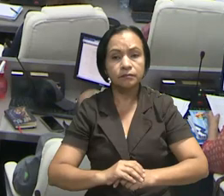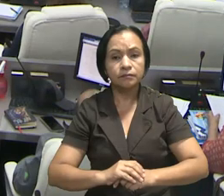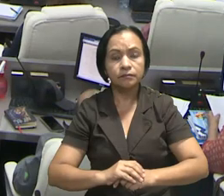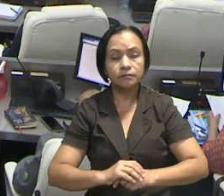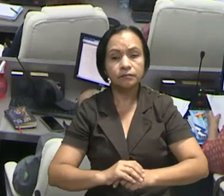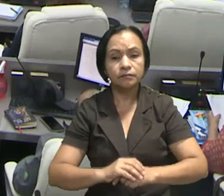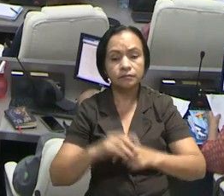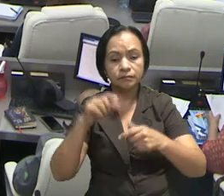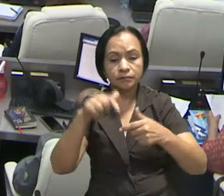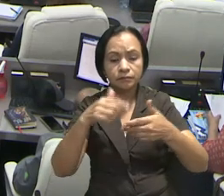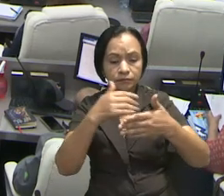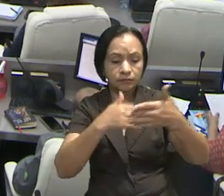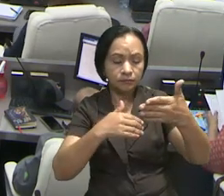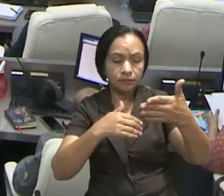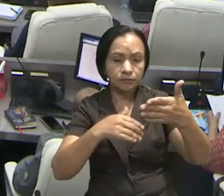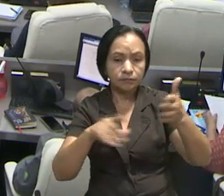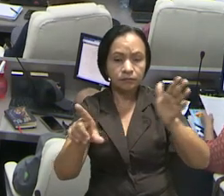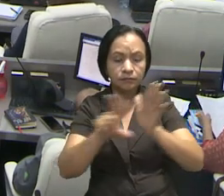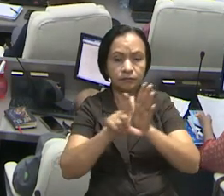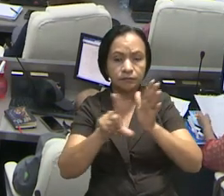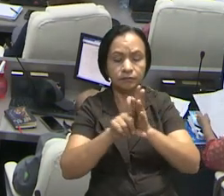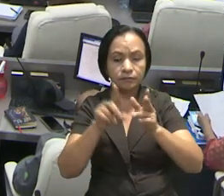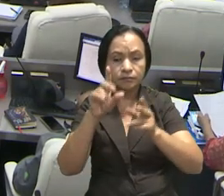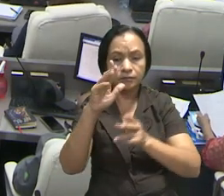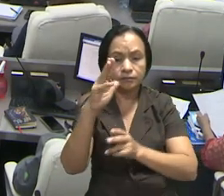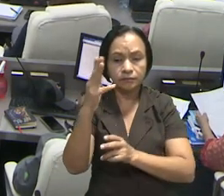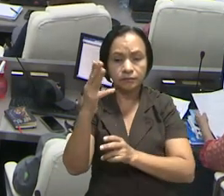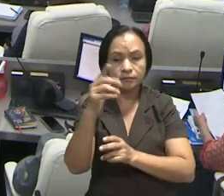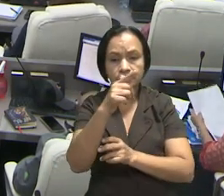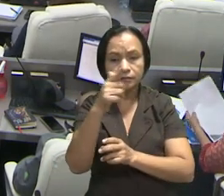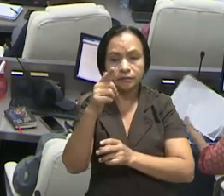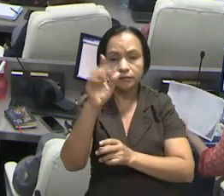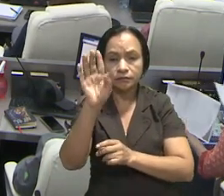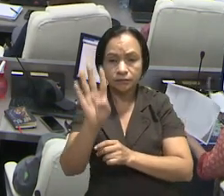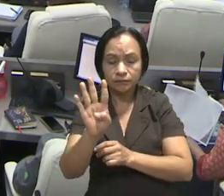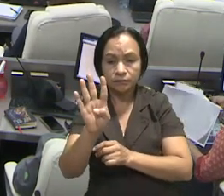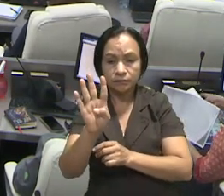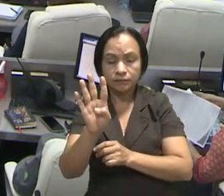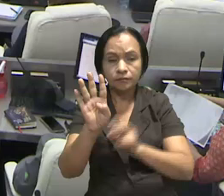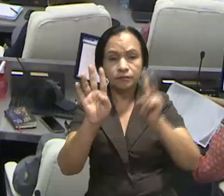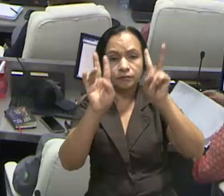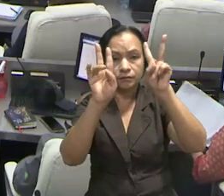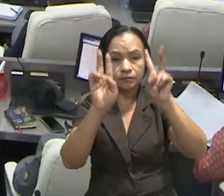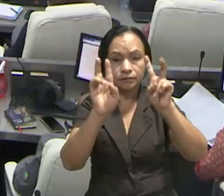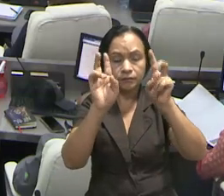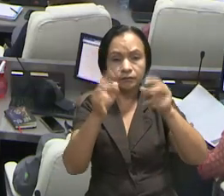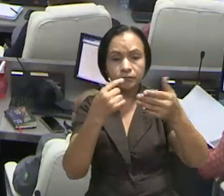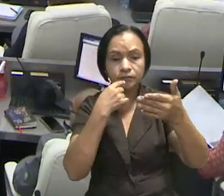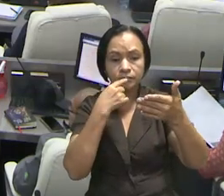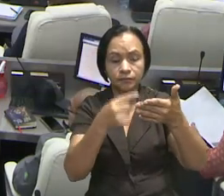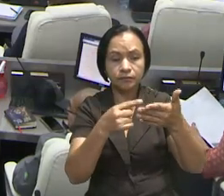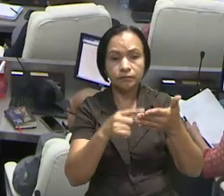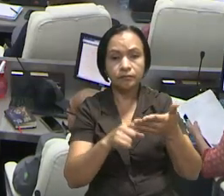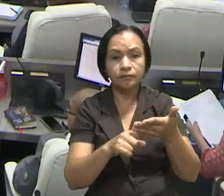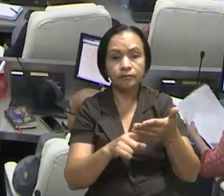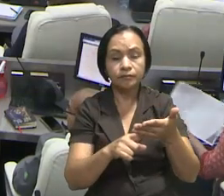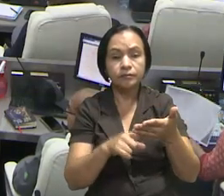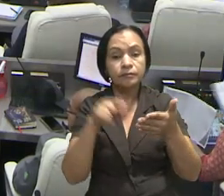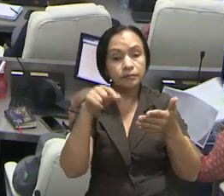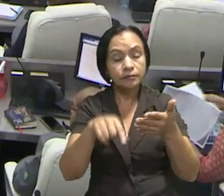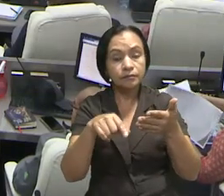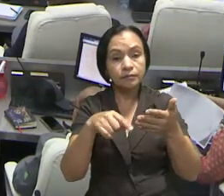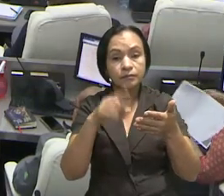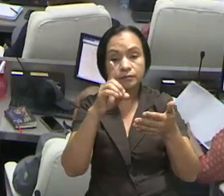En este decreto de la Ley de Seguridad Social número 974, en el contenido de este